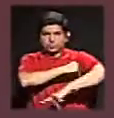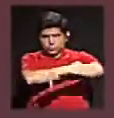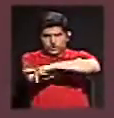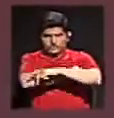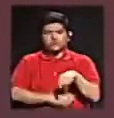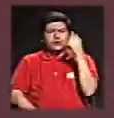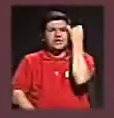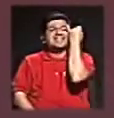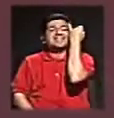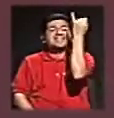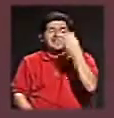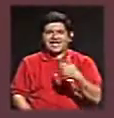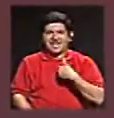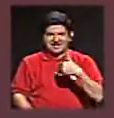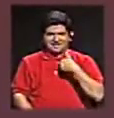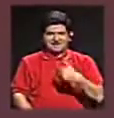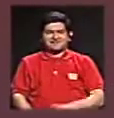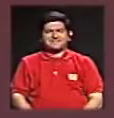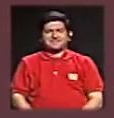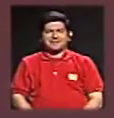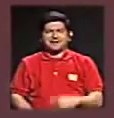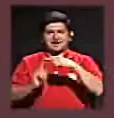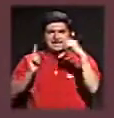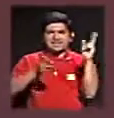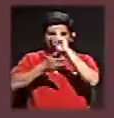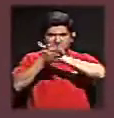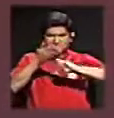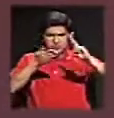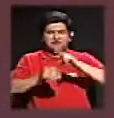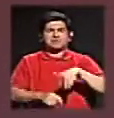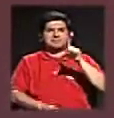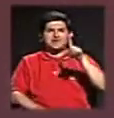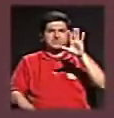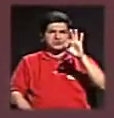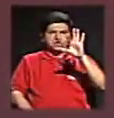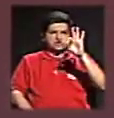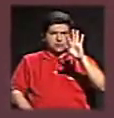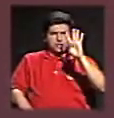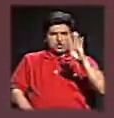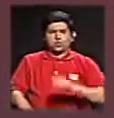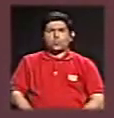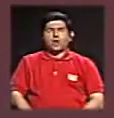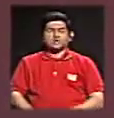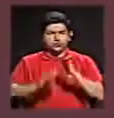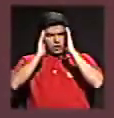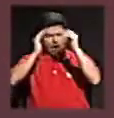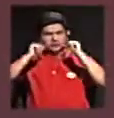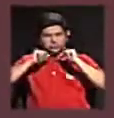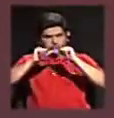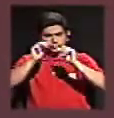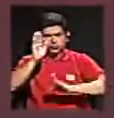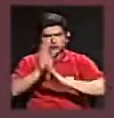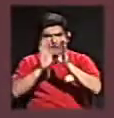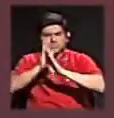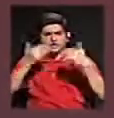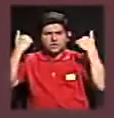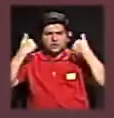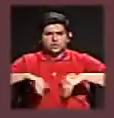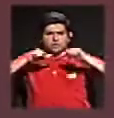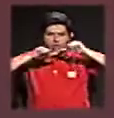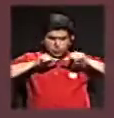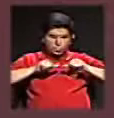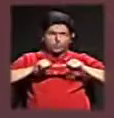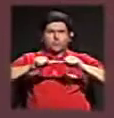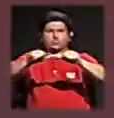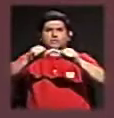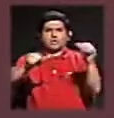esa iniciativa académica que desde 1994 da seguimiento al desarrollo humano